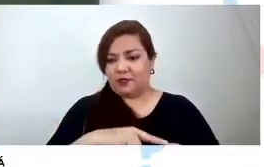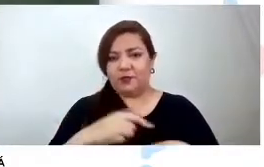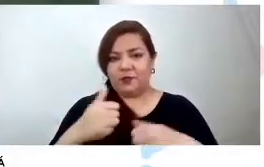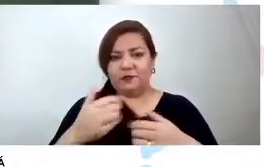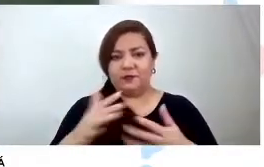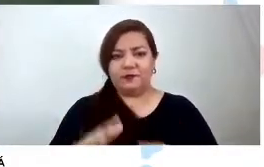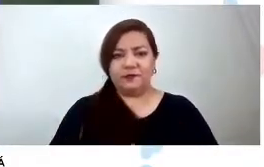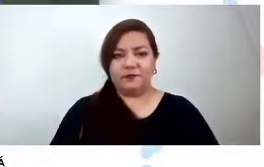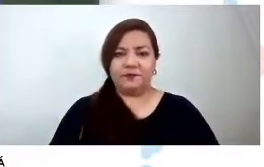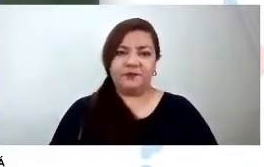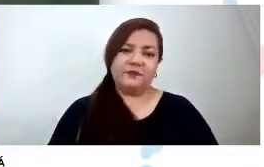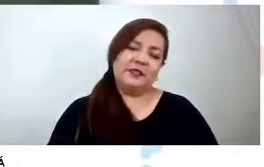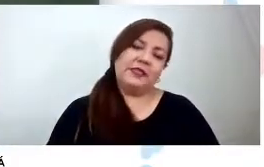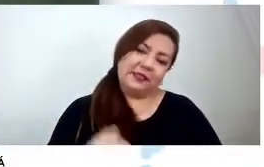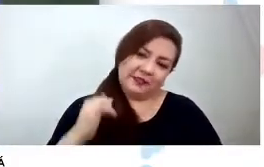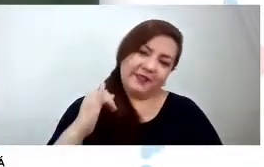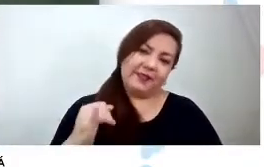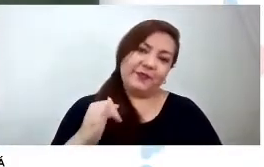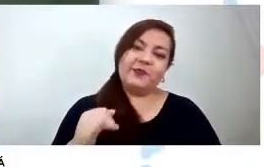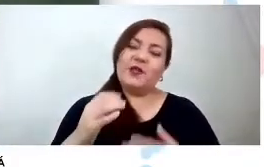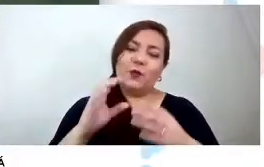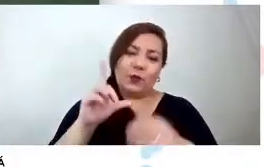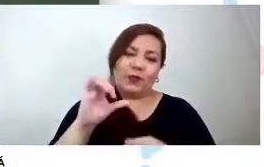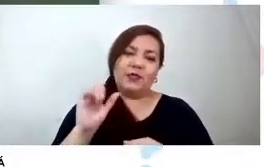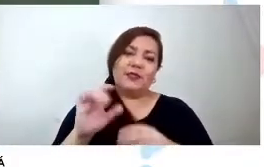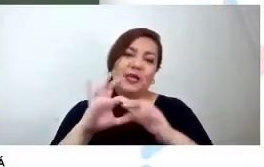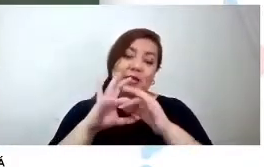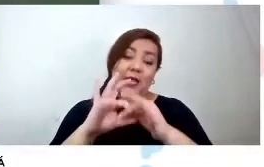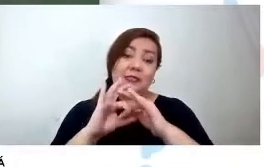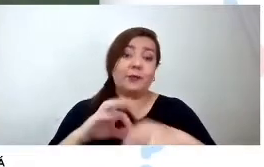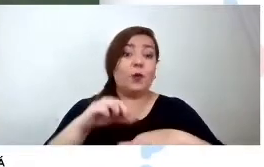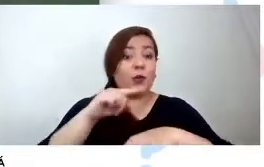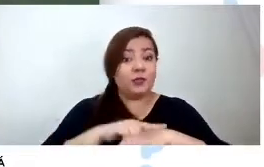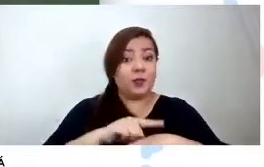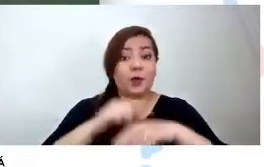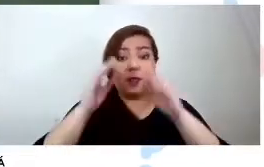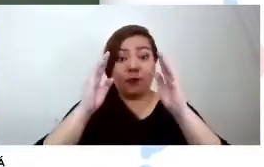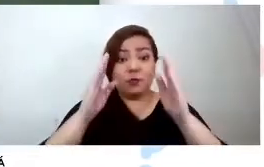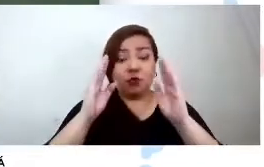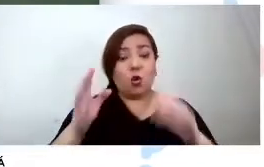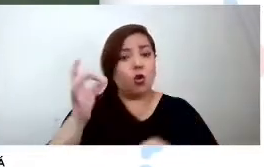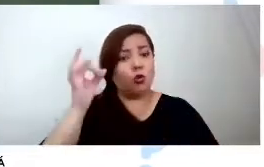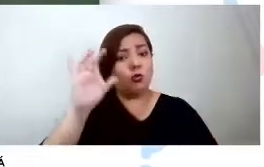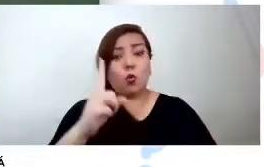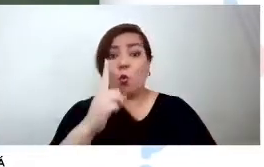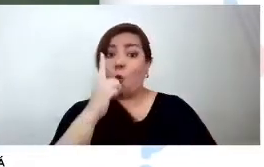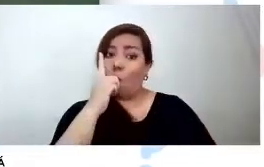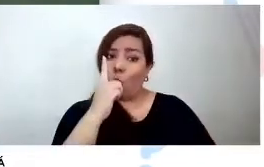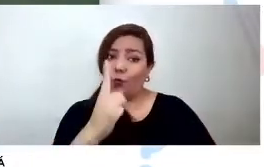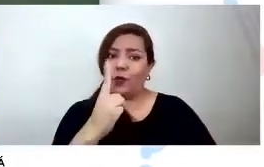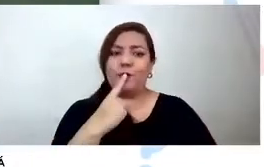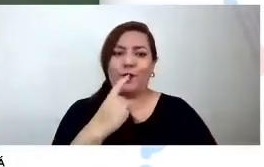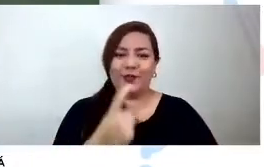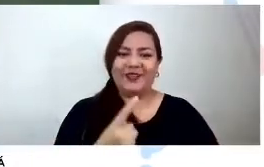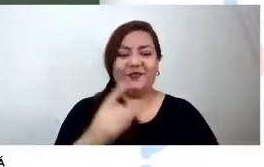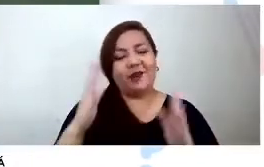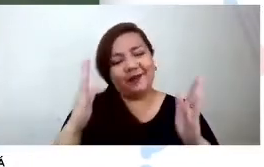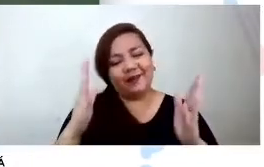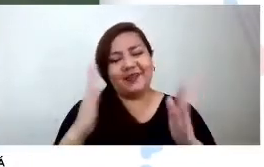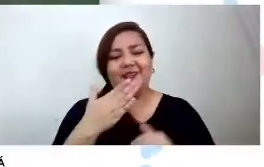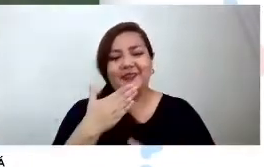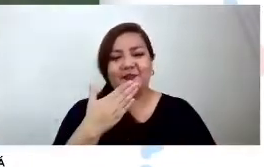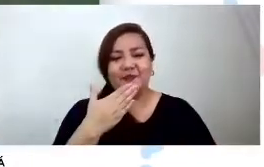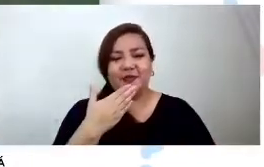El tiempo, Luis, te agradecemos el tiempo y la disposición. Y solo dejar una pregunta que, bueno, también es la que